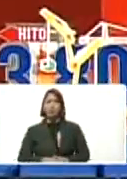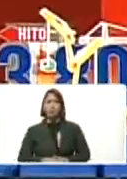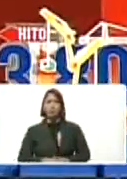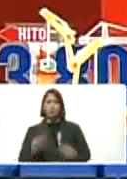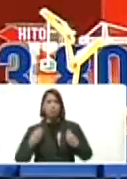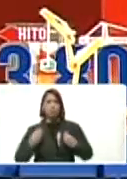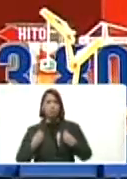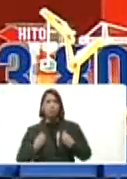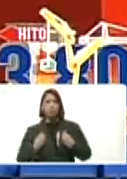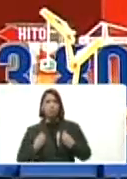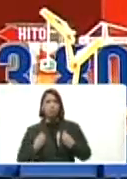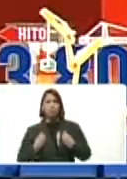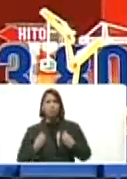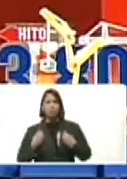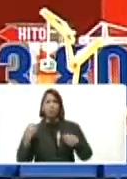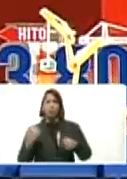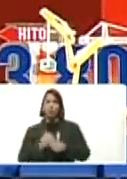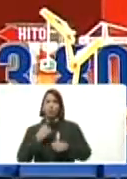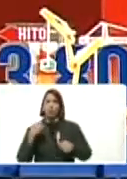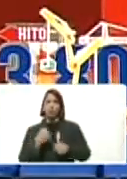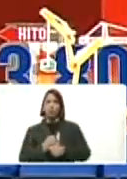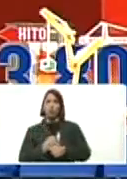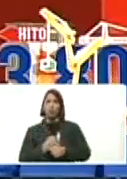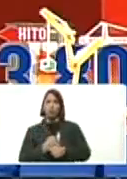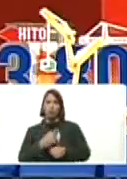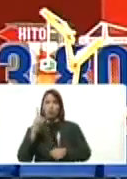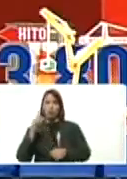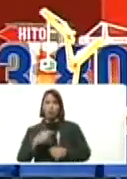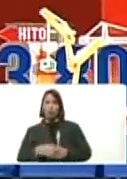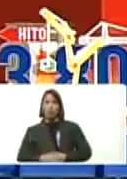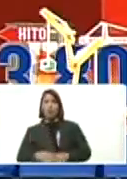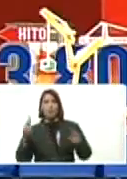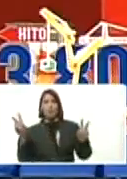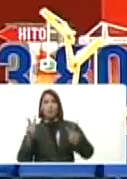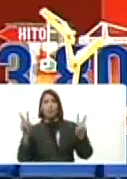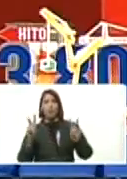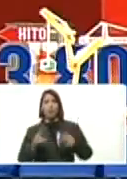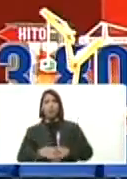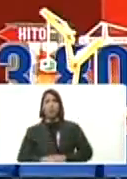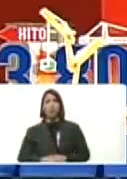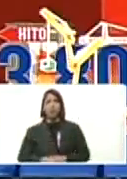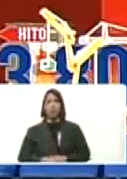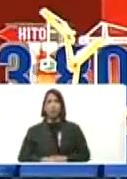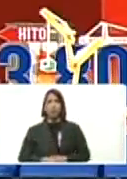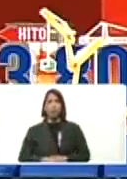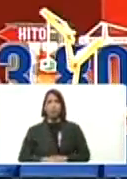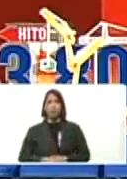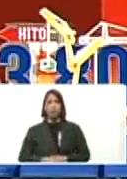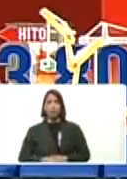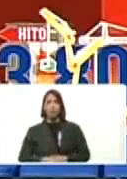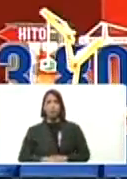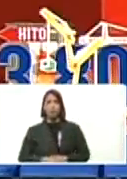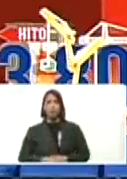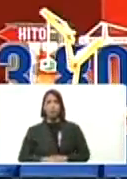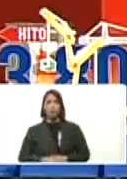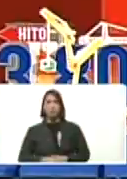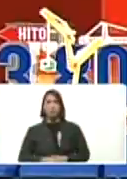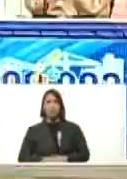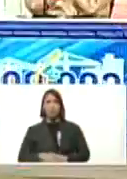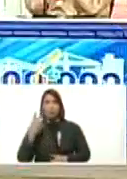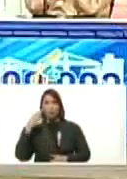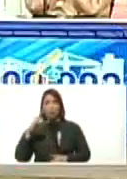vivos, trabajando y sobre todo victoriosos y victoriosas por el